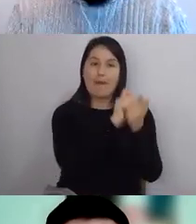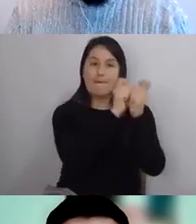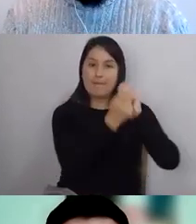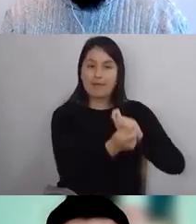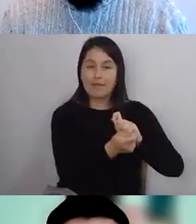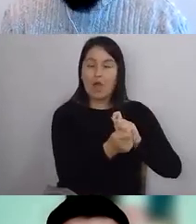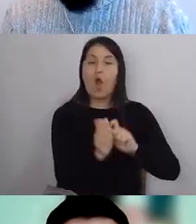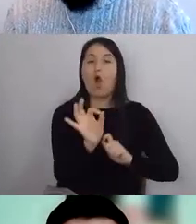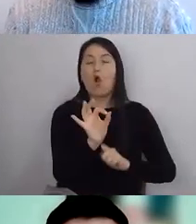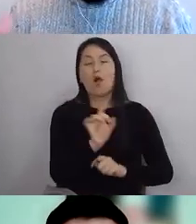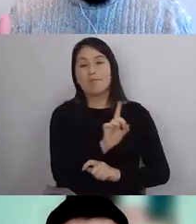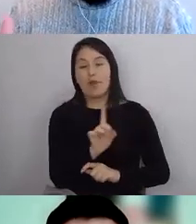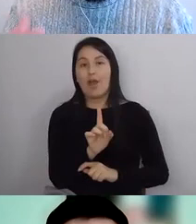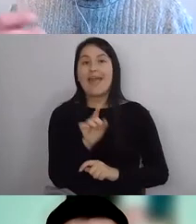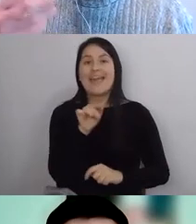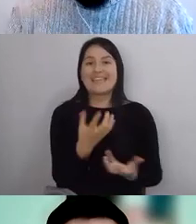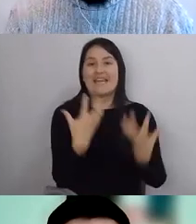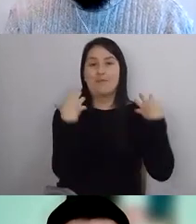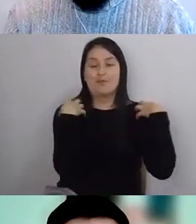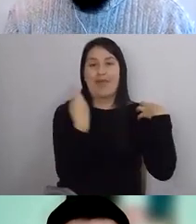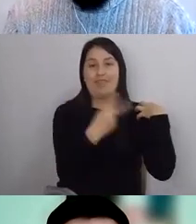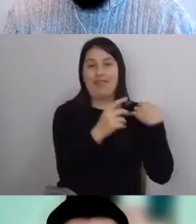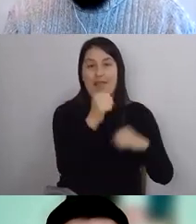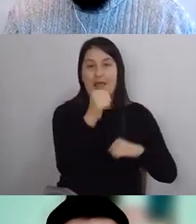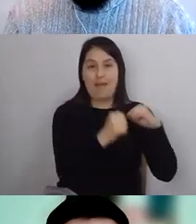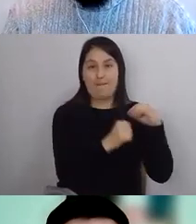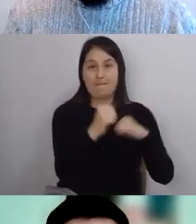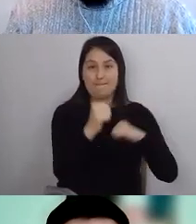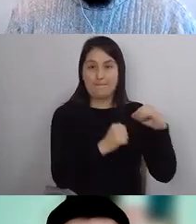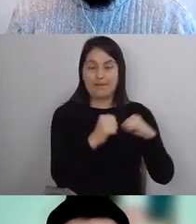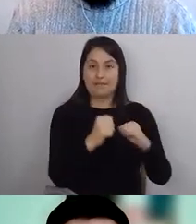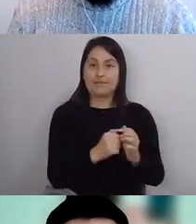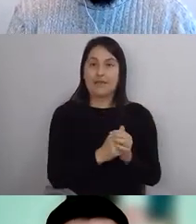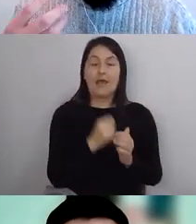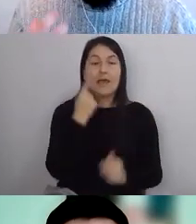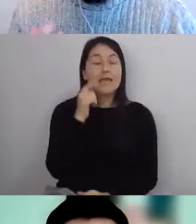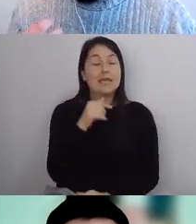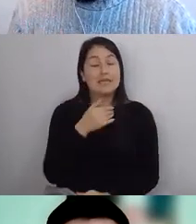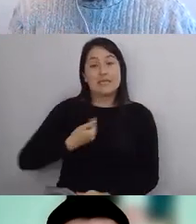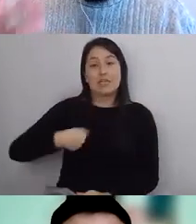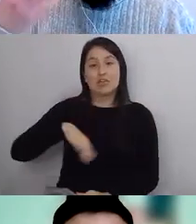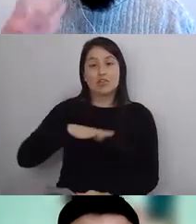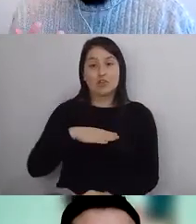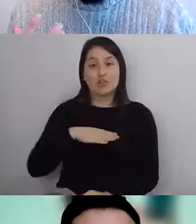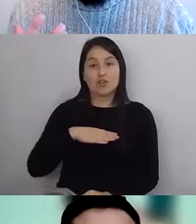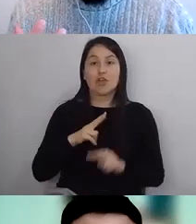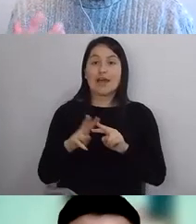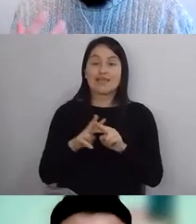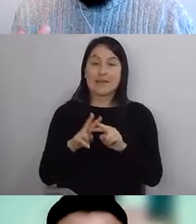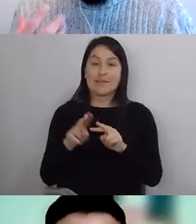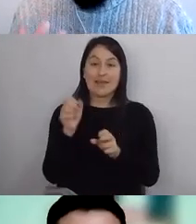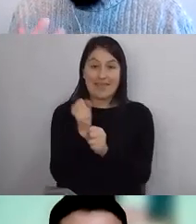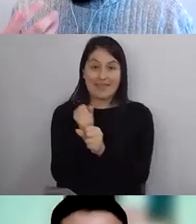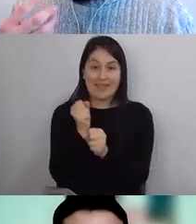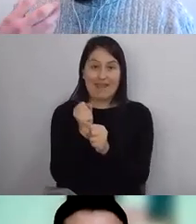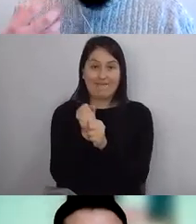o no, ¿ya? Pero es tarea de la empresa hacerlo, ¿ya? Y si nosotros hacemos este trabajo